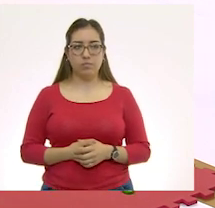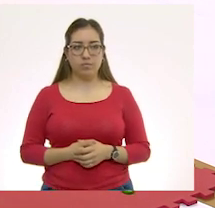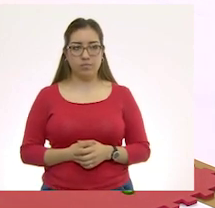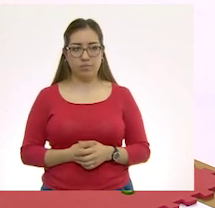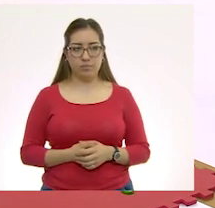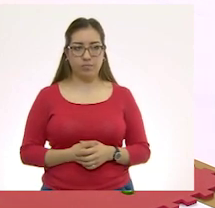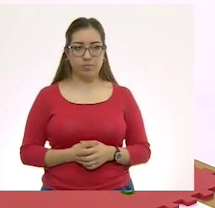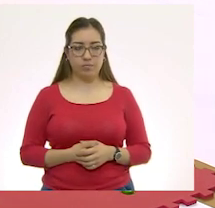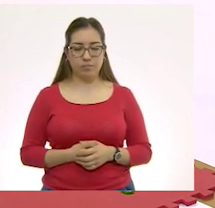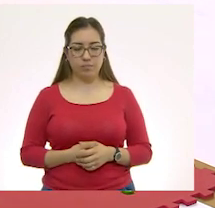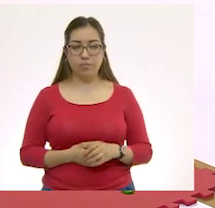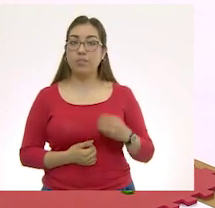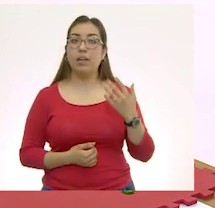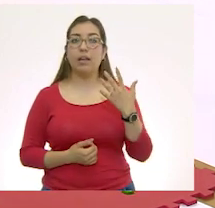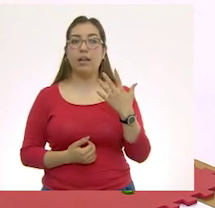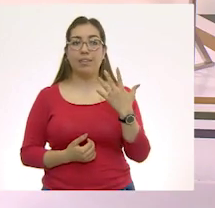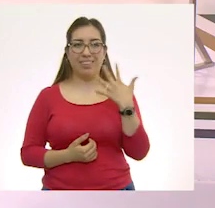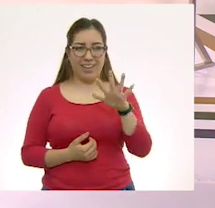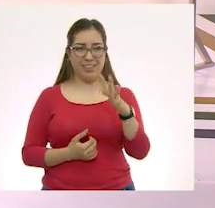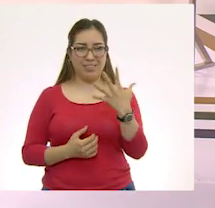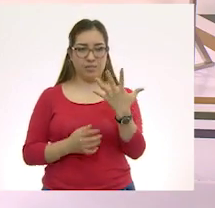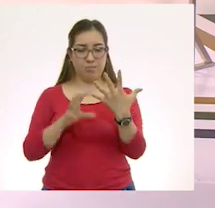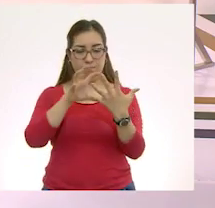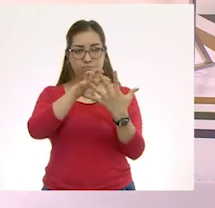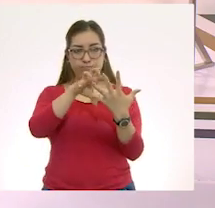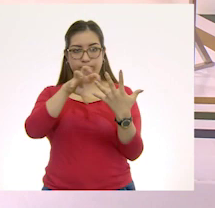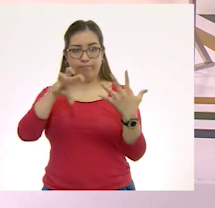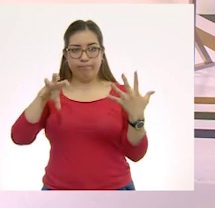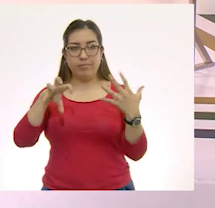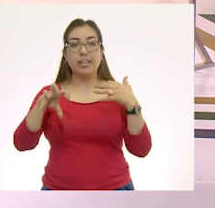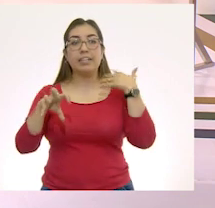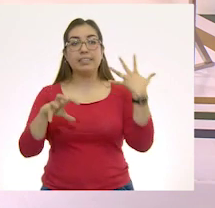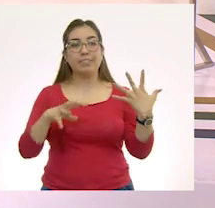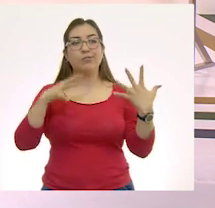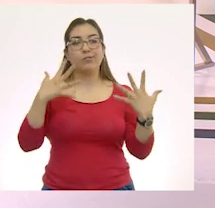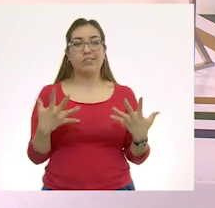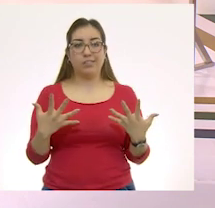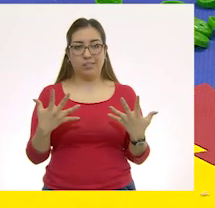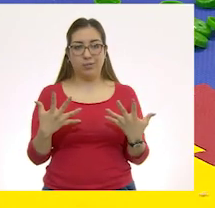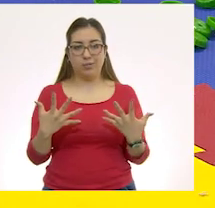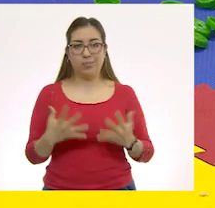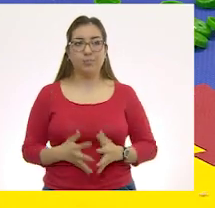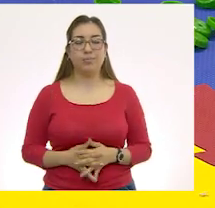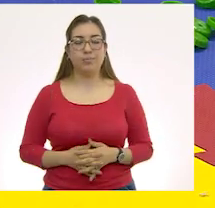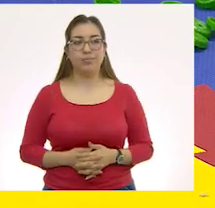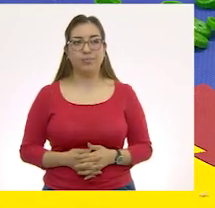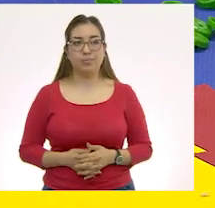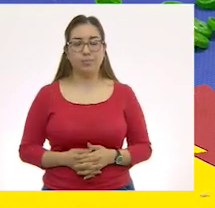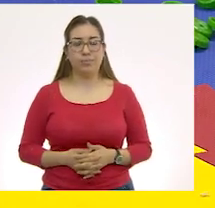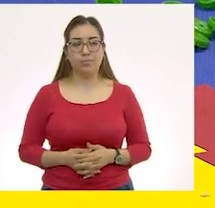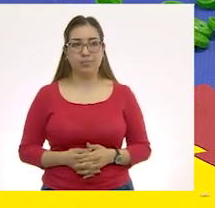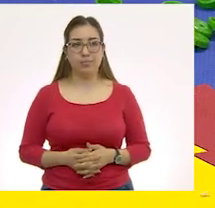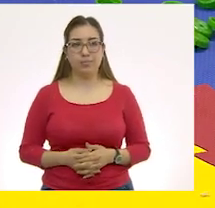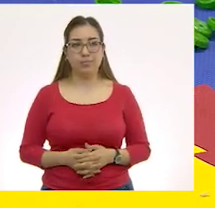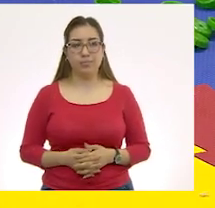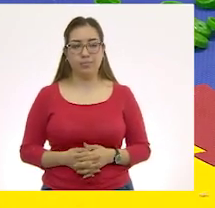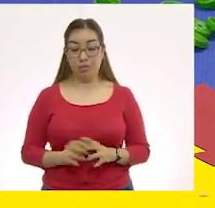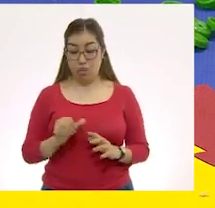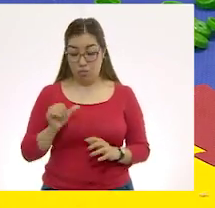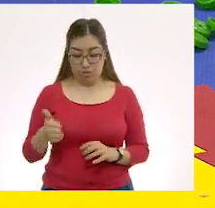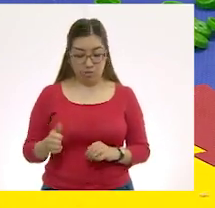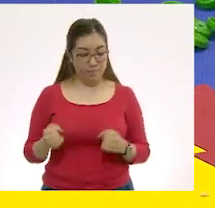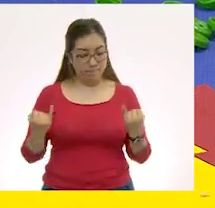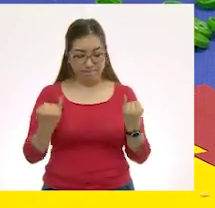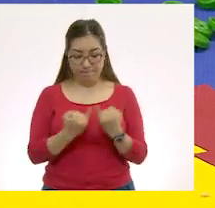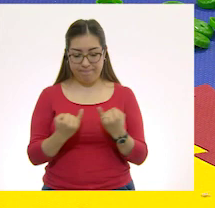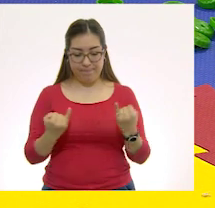123 45 y así me quedan 55 voy a hacer lo mismo con las siguientes